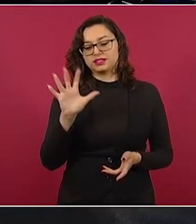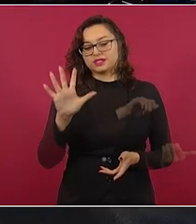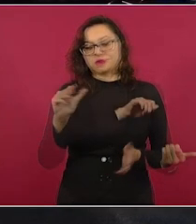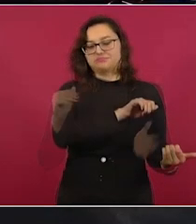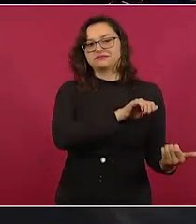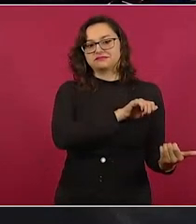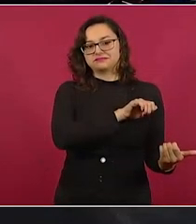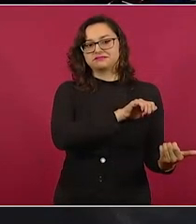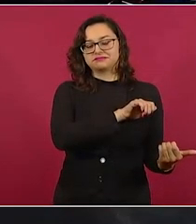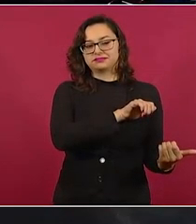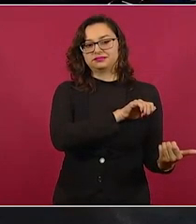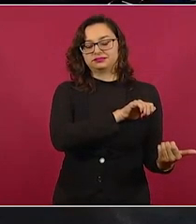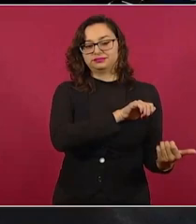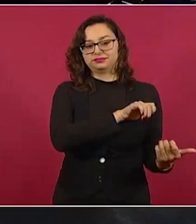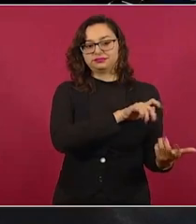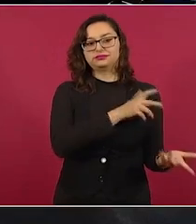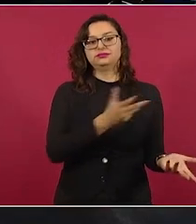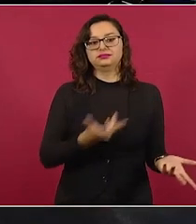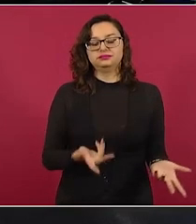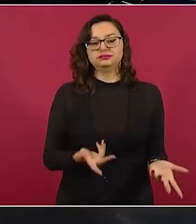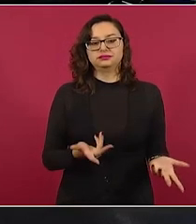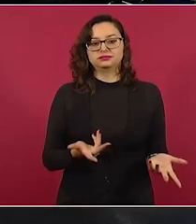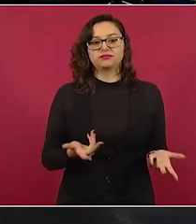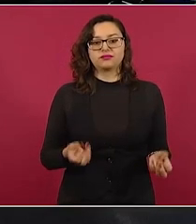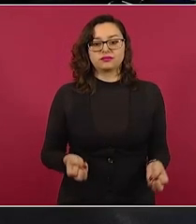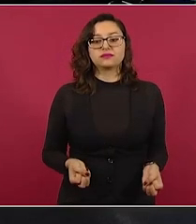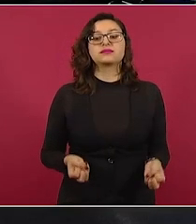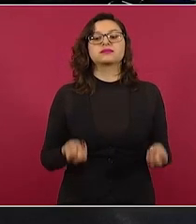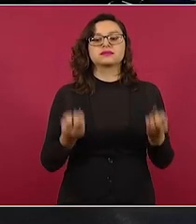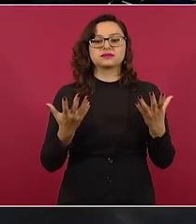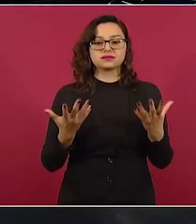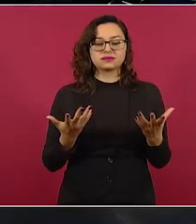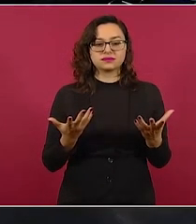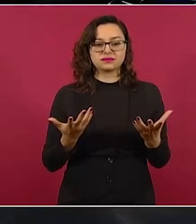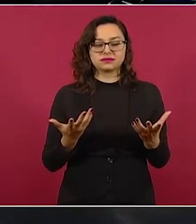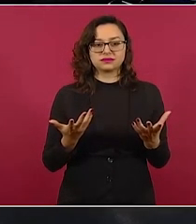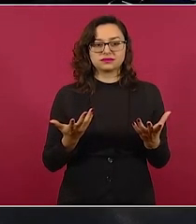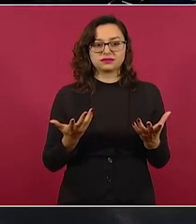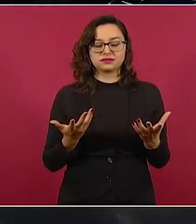4 a 5 mil millones. ¿Cuánto es? Le decía yo a Daniel,